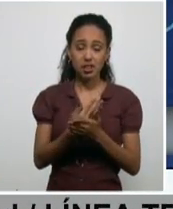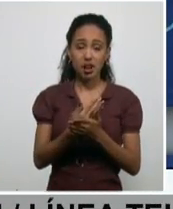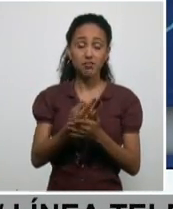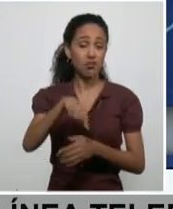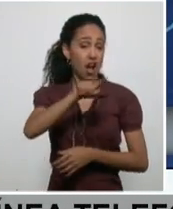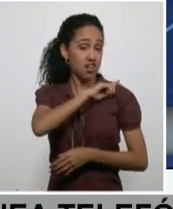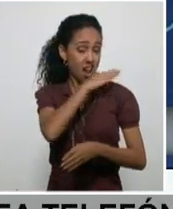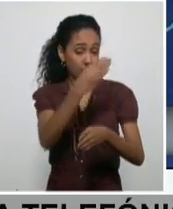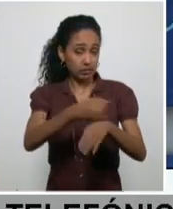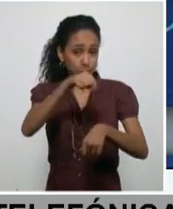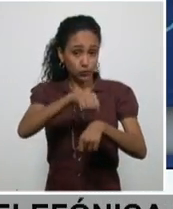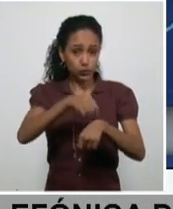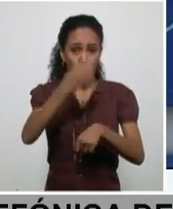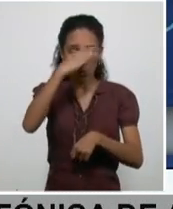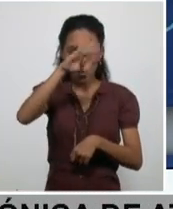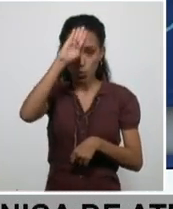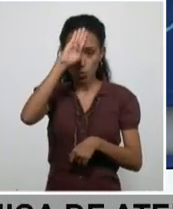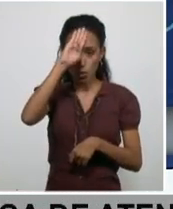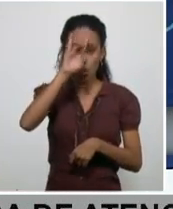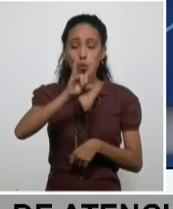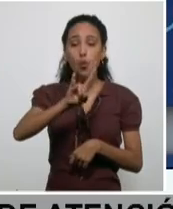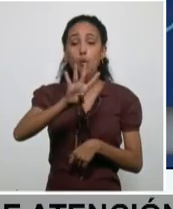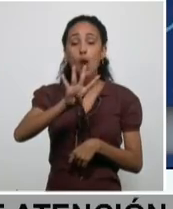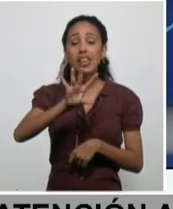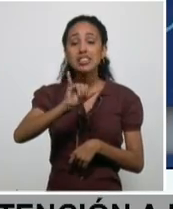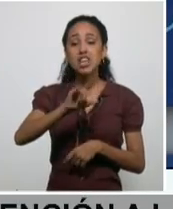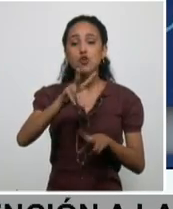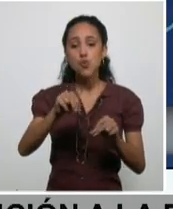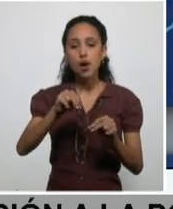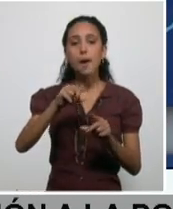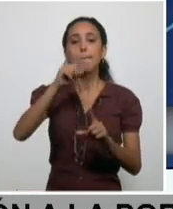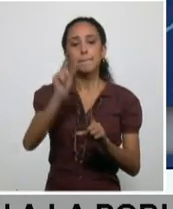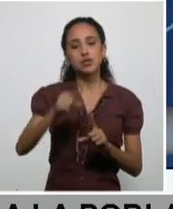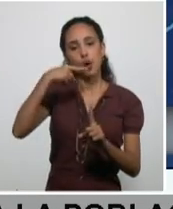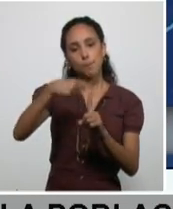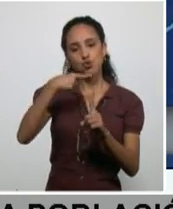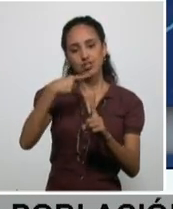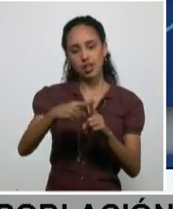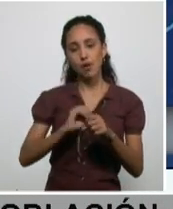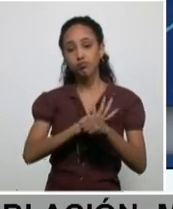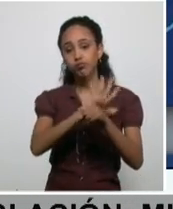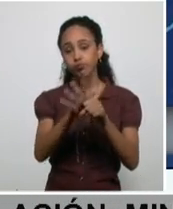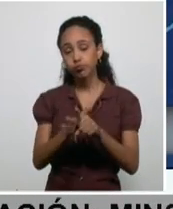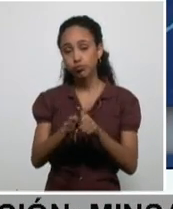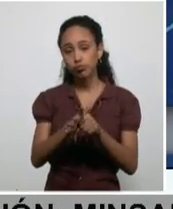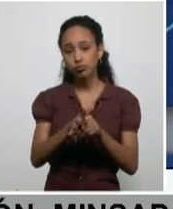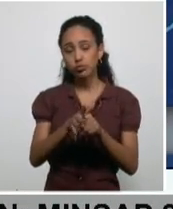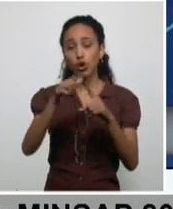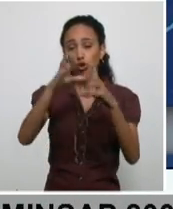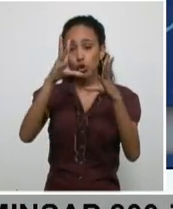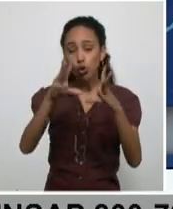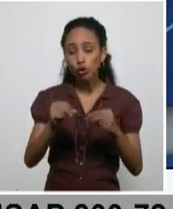ayer Cuba registró 46 nuevos casos positivos a la COVID-19 para un acumulado total